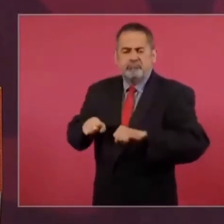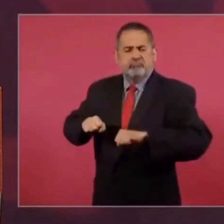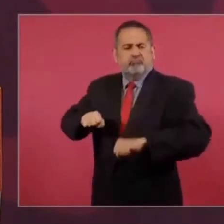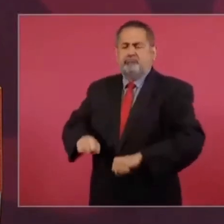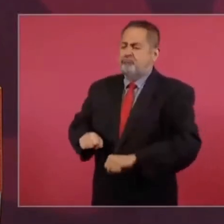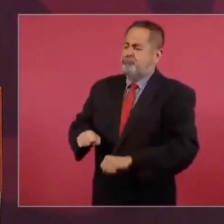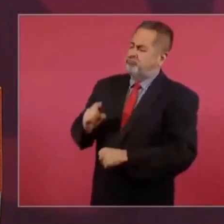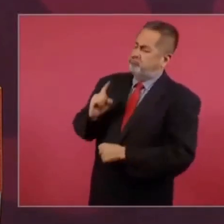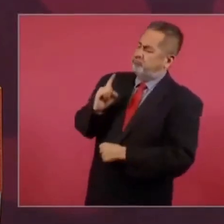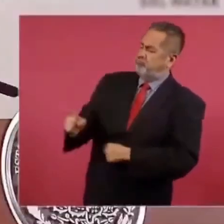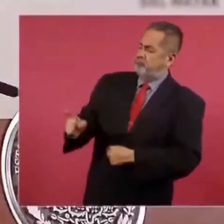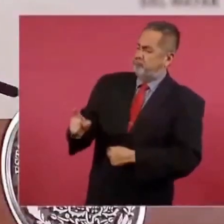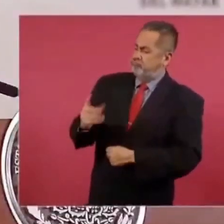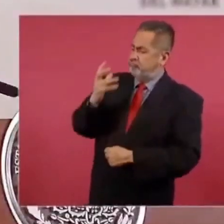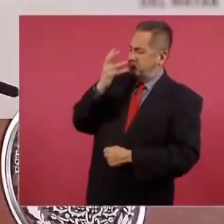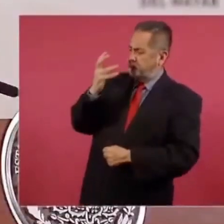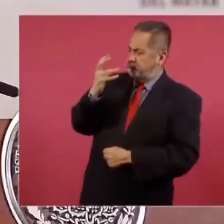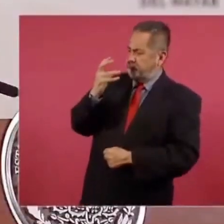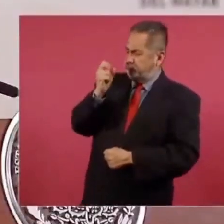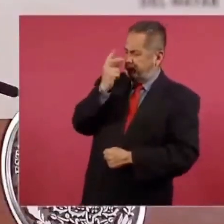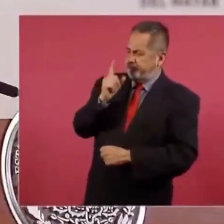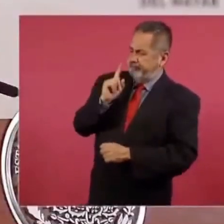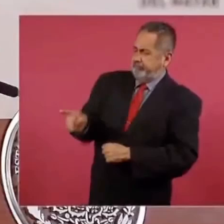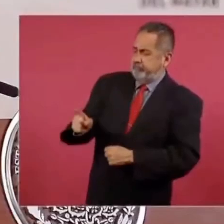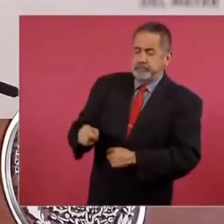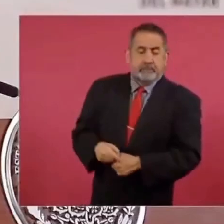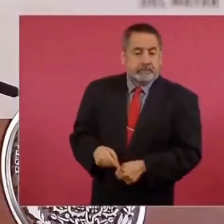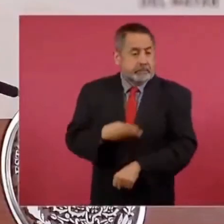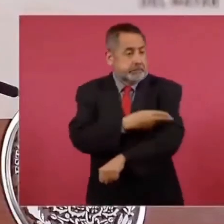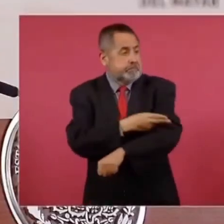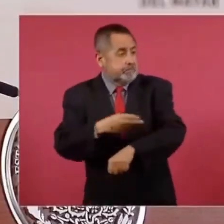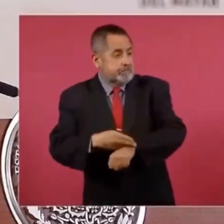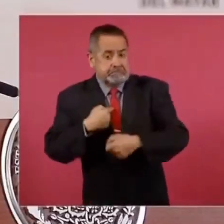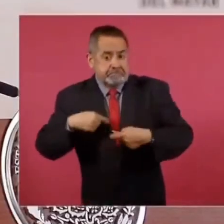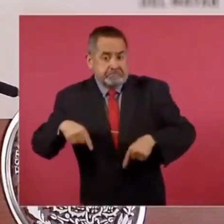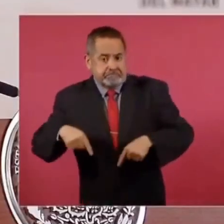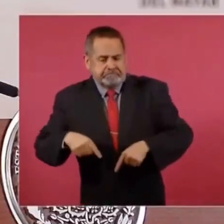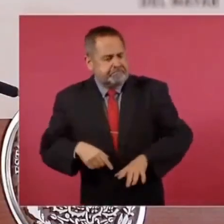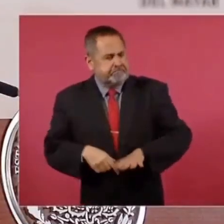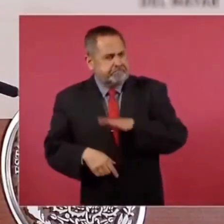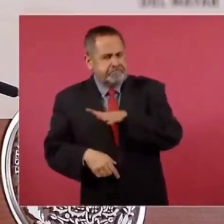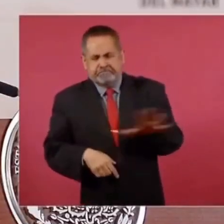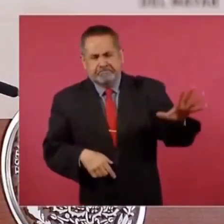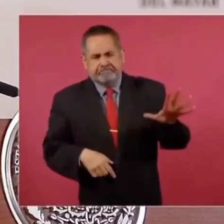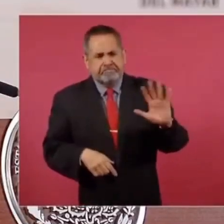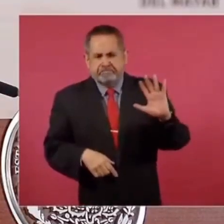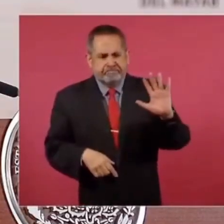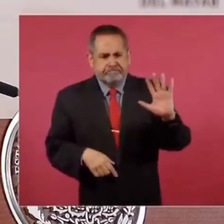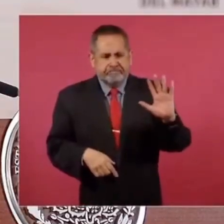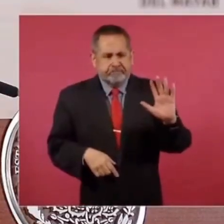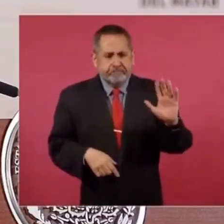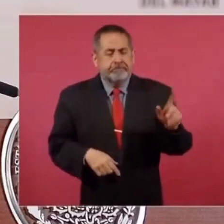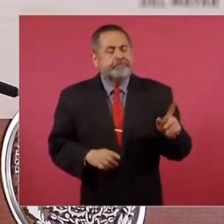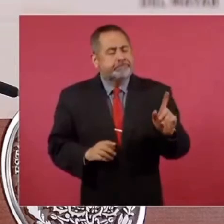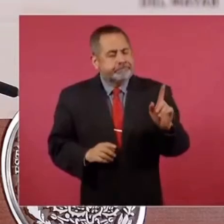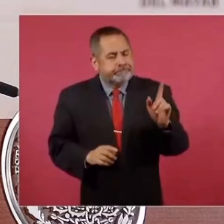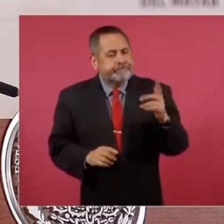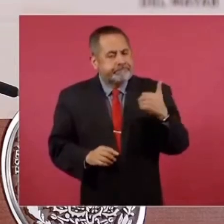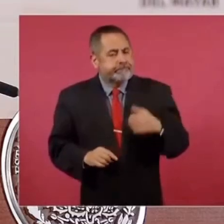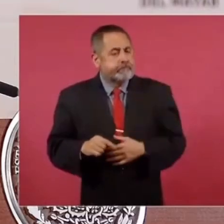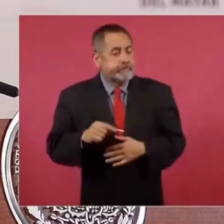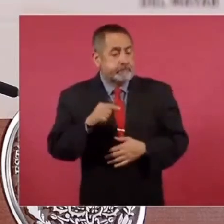imponente y seria, pero nunca logró hacerlo, pues comprendió